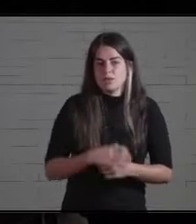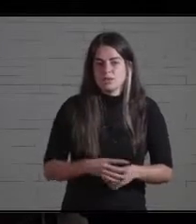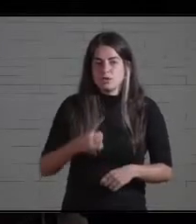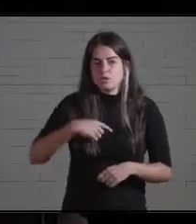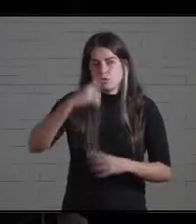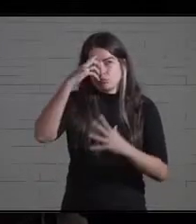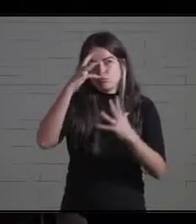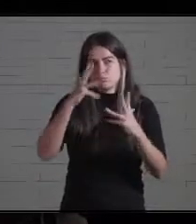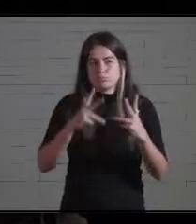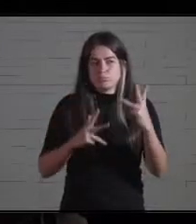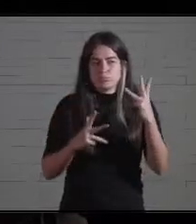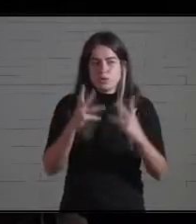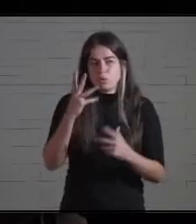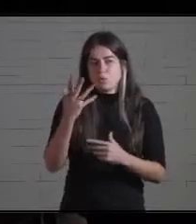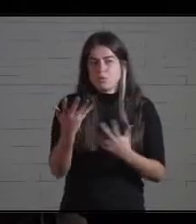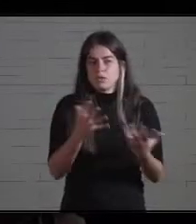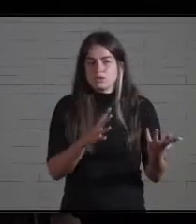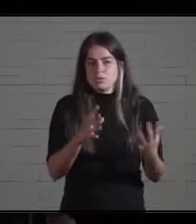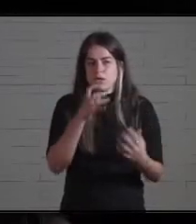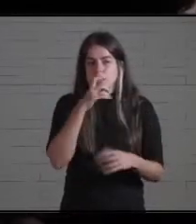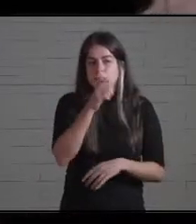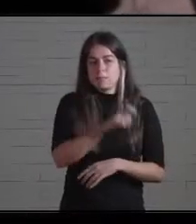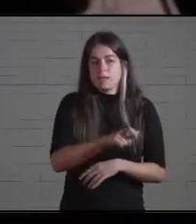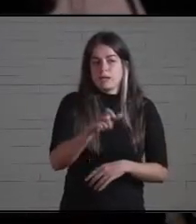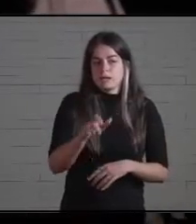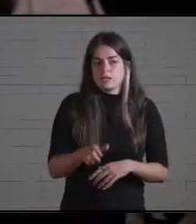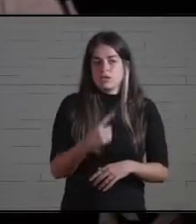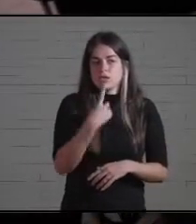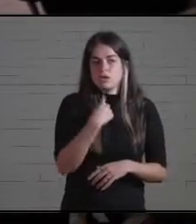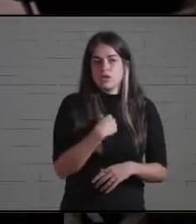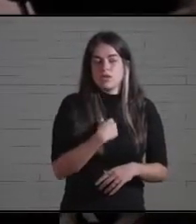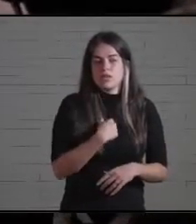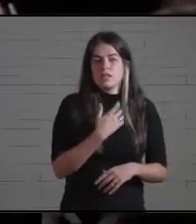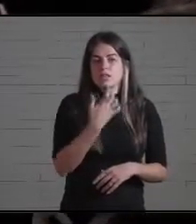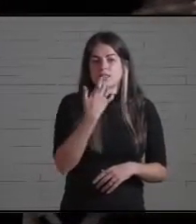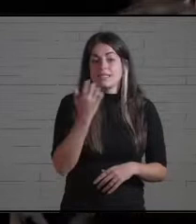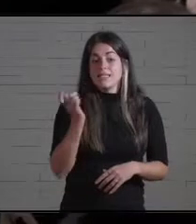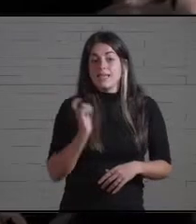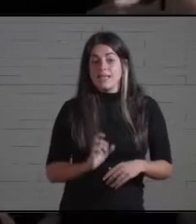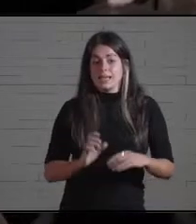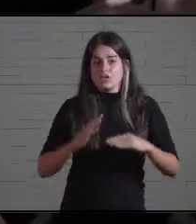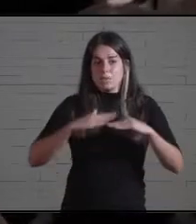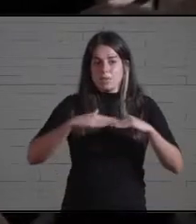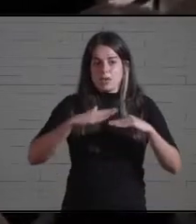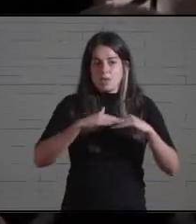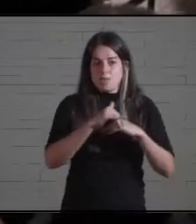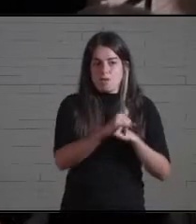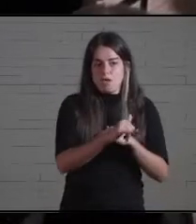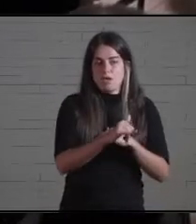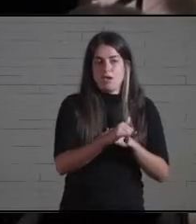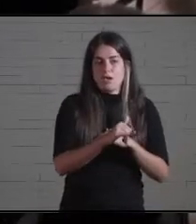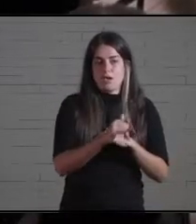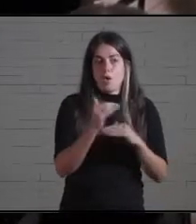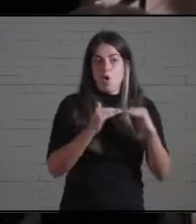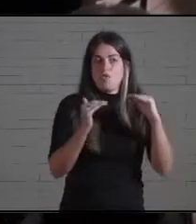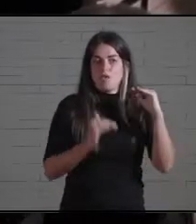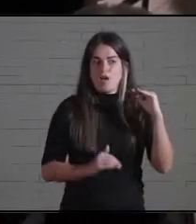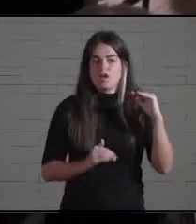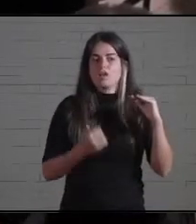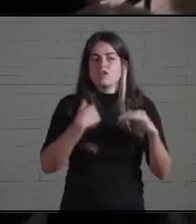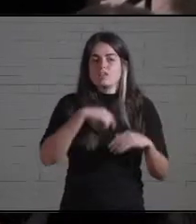calculado aquí las personas que nos han dicho que tienen ingresos bajos y entonces sabemos que son